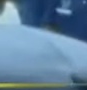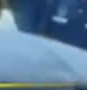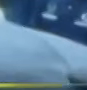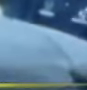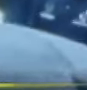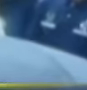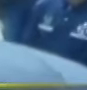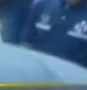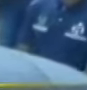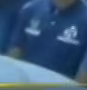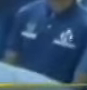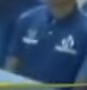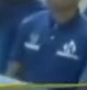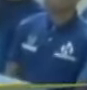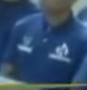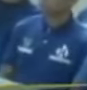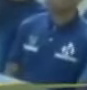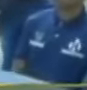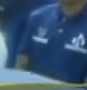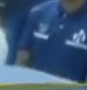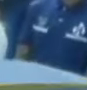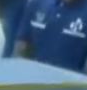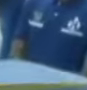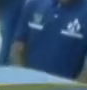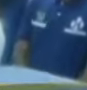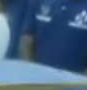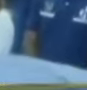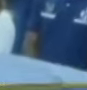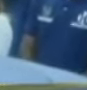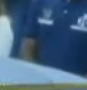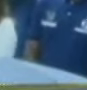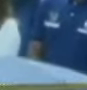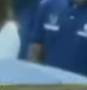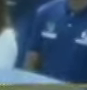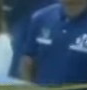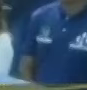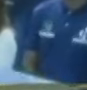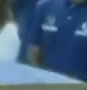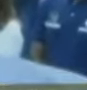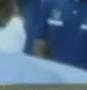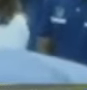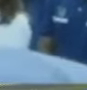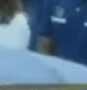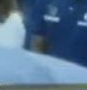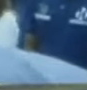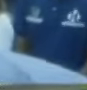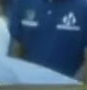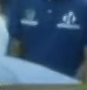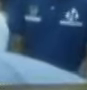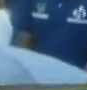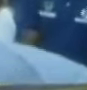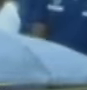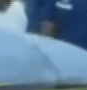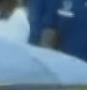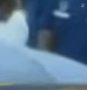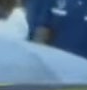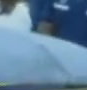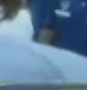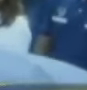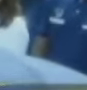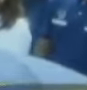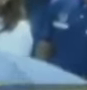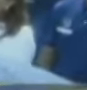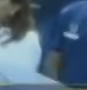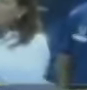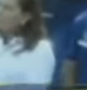comunicación entre las venezolanas y los venezolanos y se acabó la violencia del año 17 Ahora cuando instrumentaron la